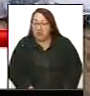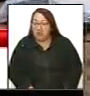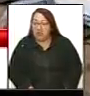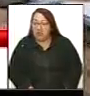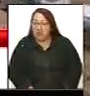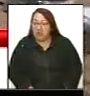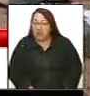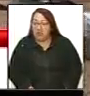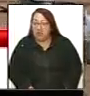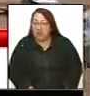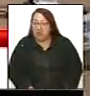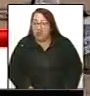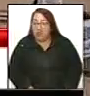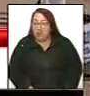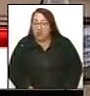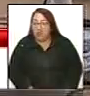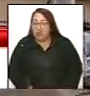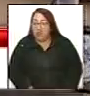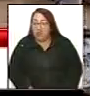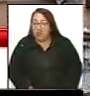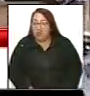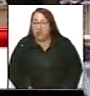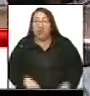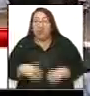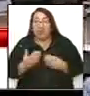lejos de estar